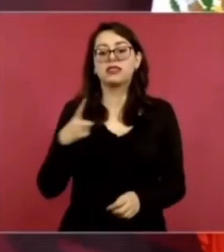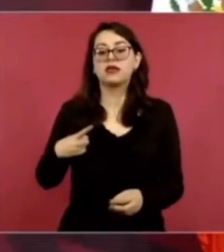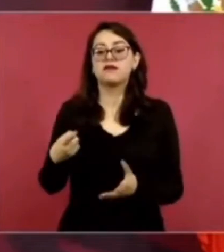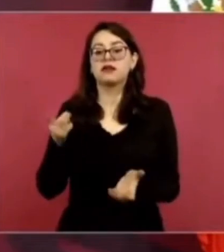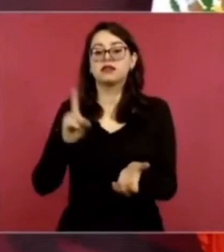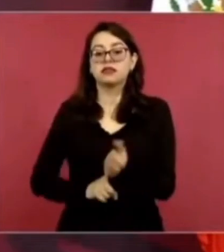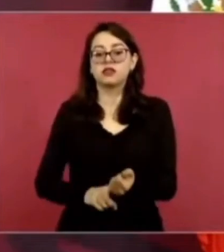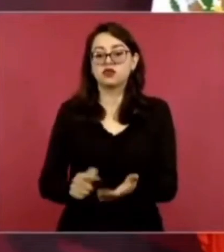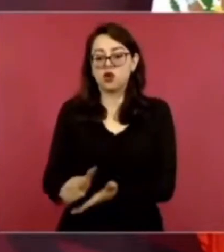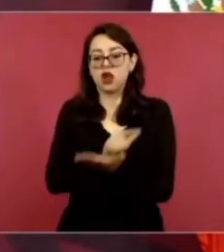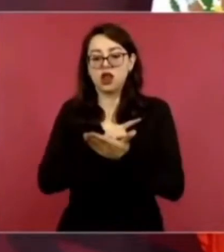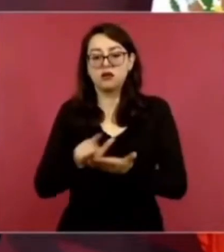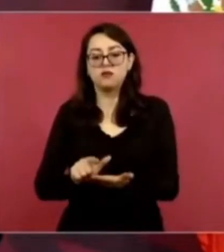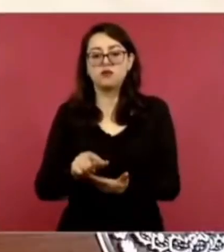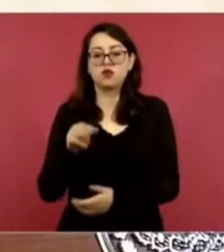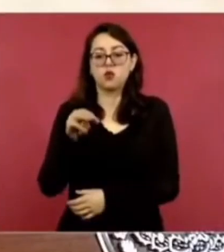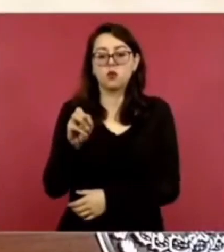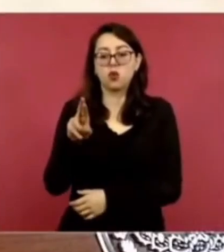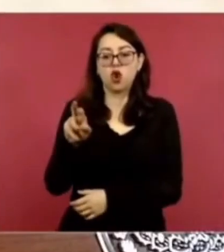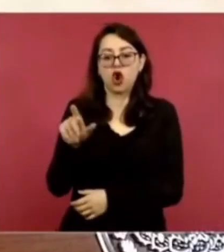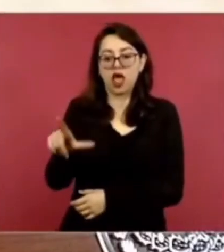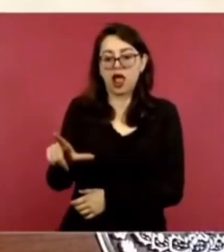que le hace falta.